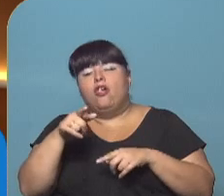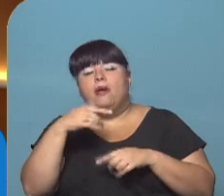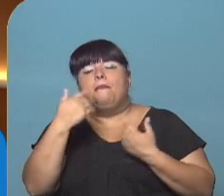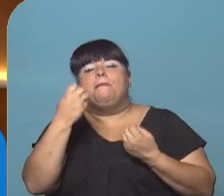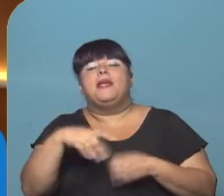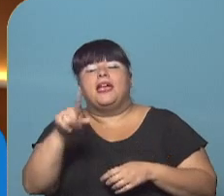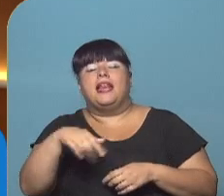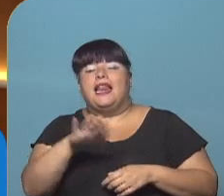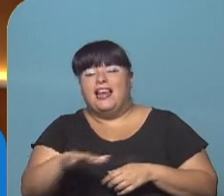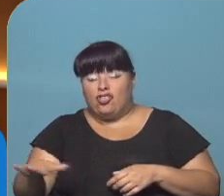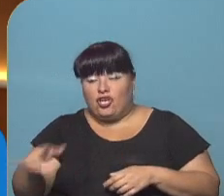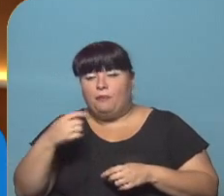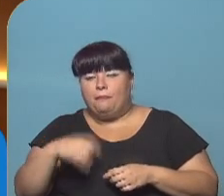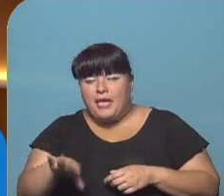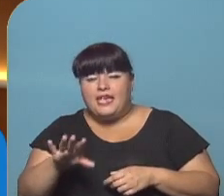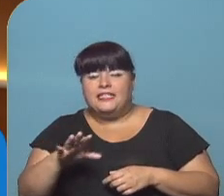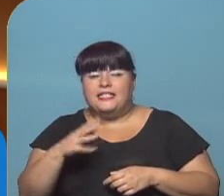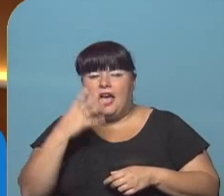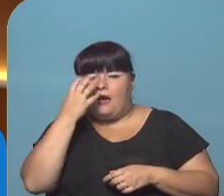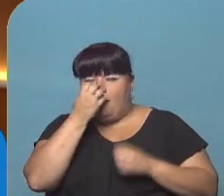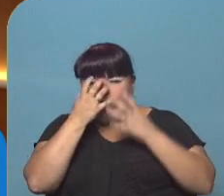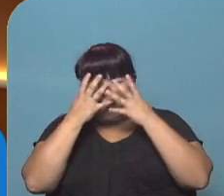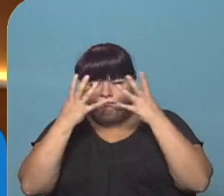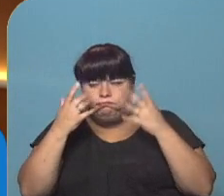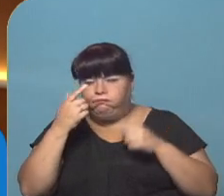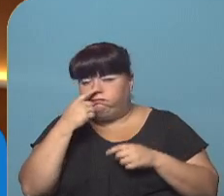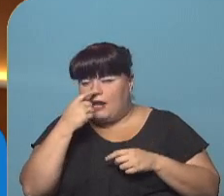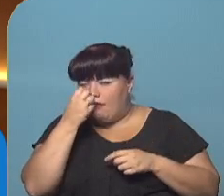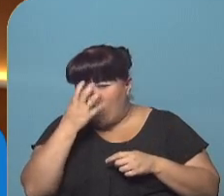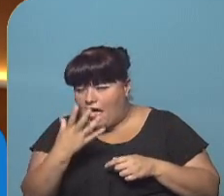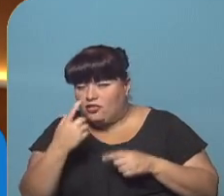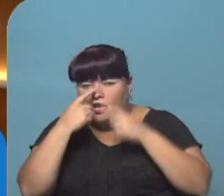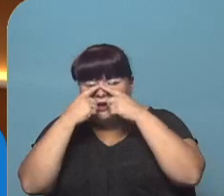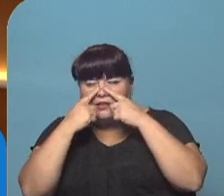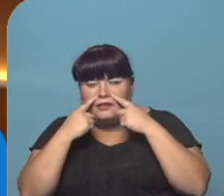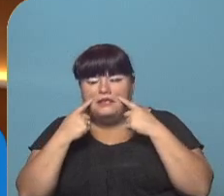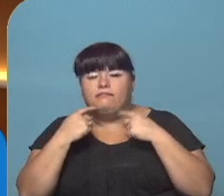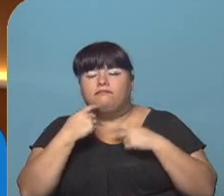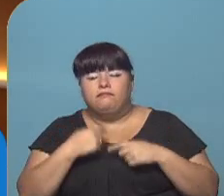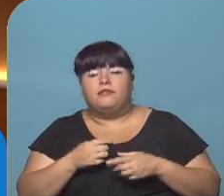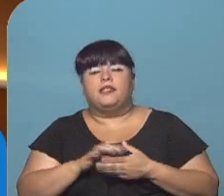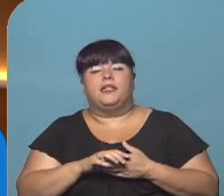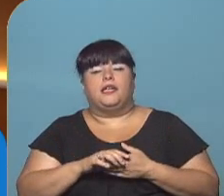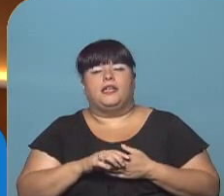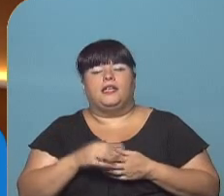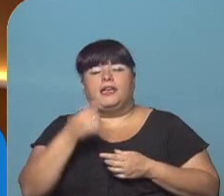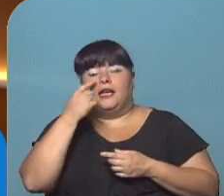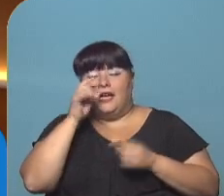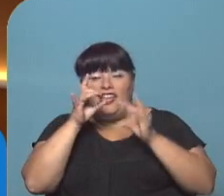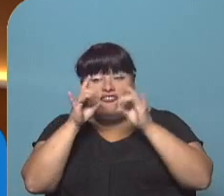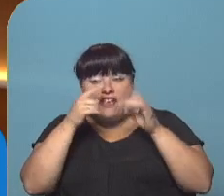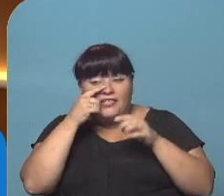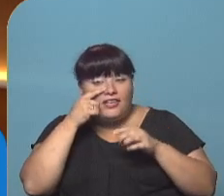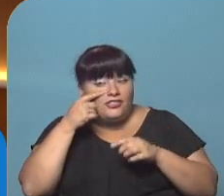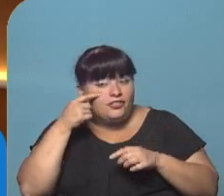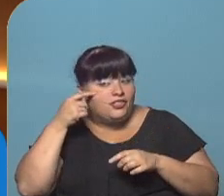así, el niño empieza a tener alguna inflamación de su nariz, de su faringe, de nasofaringe, pasan los gérmenes por